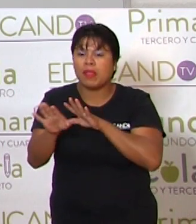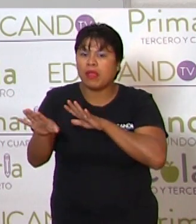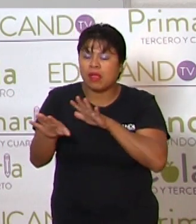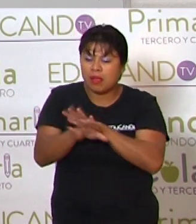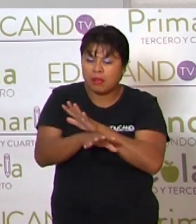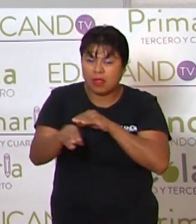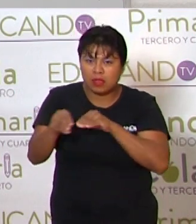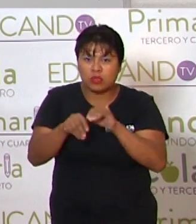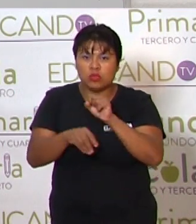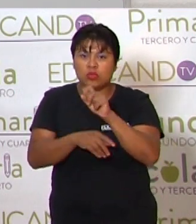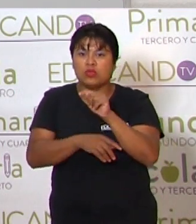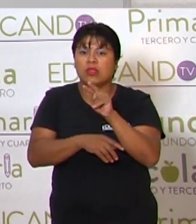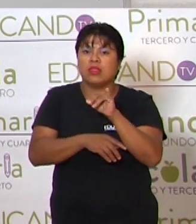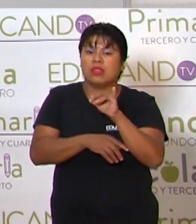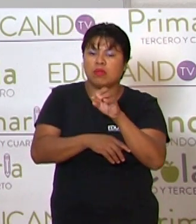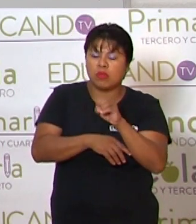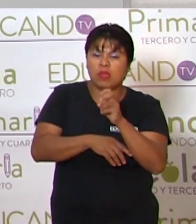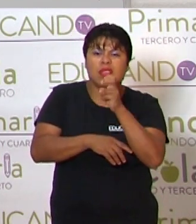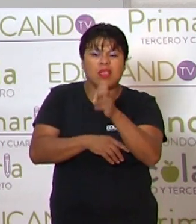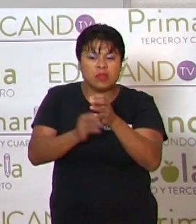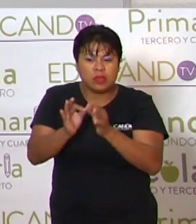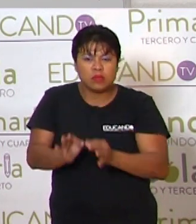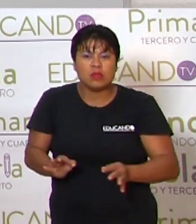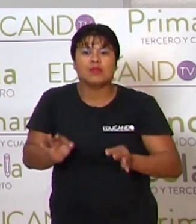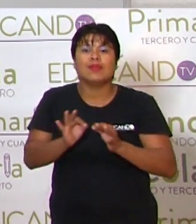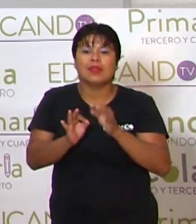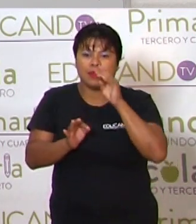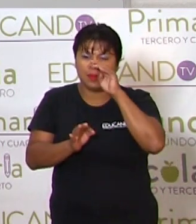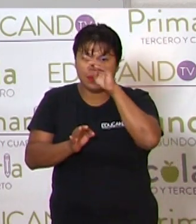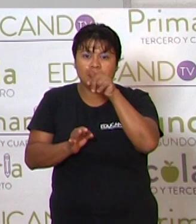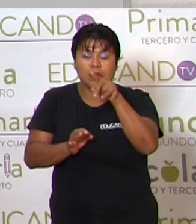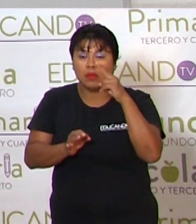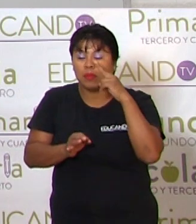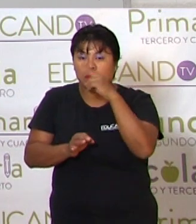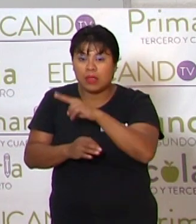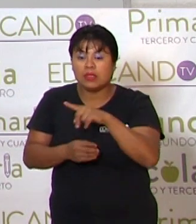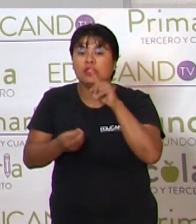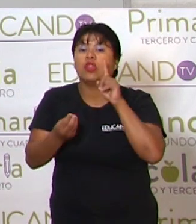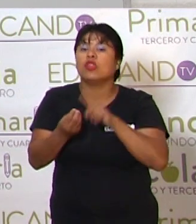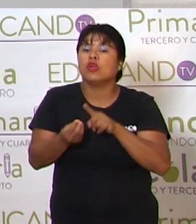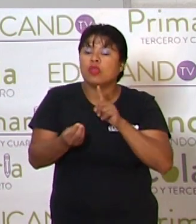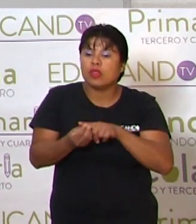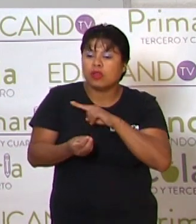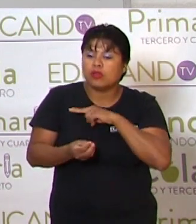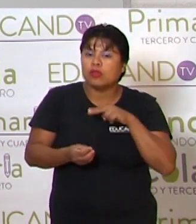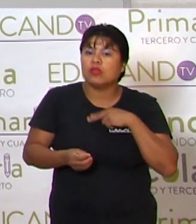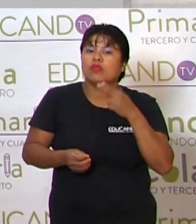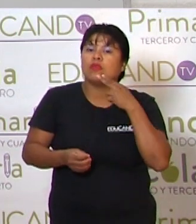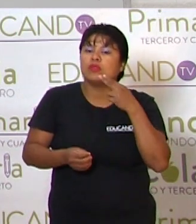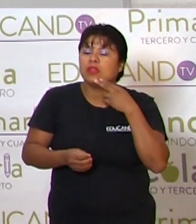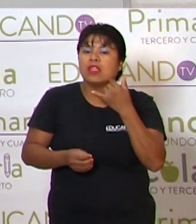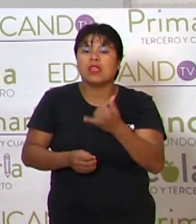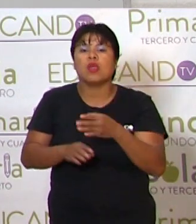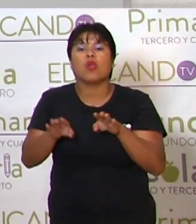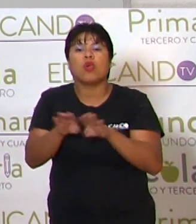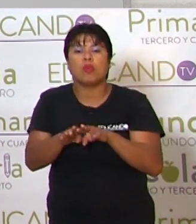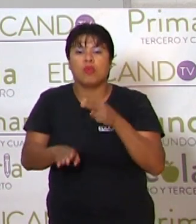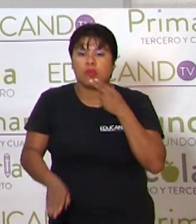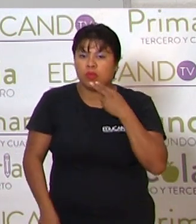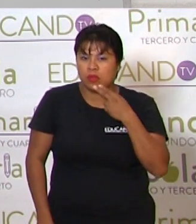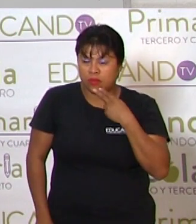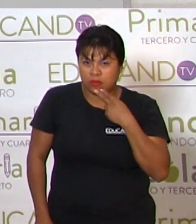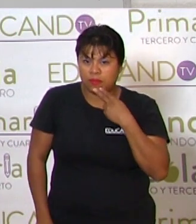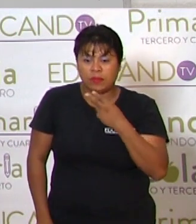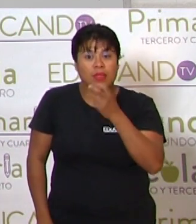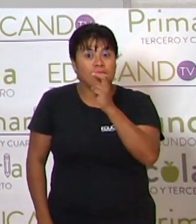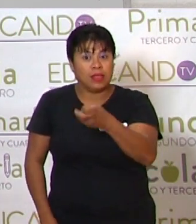al sustantivo, es muy importante que tú verifiques dónde lo vamos a utilizar y cómo lo vamos a utilizar.